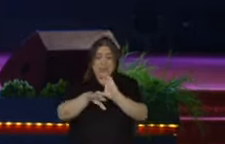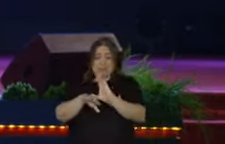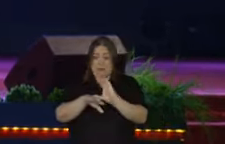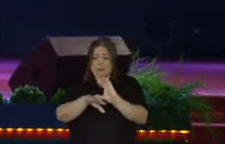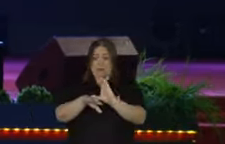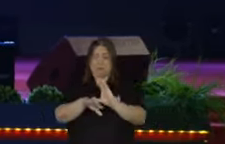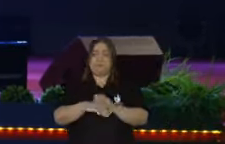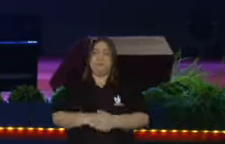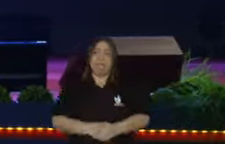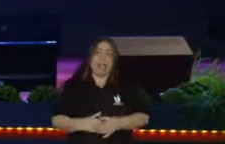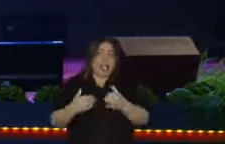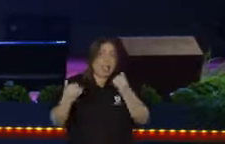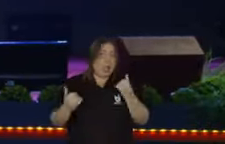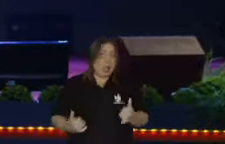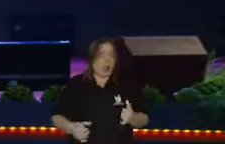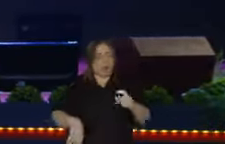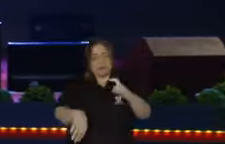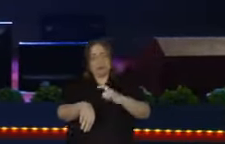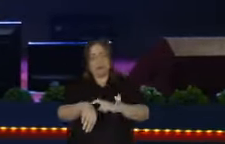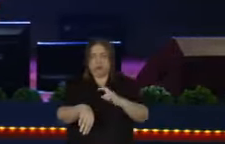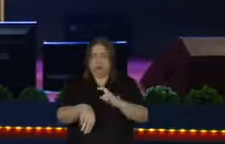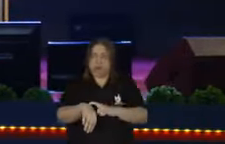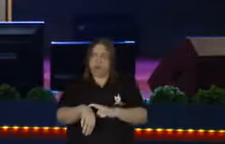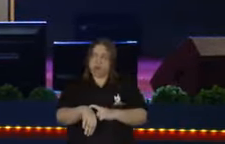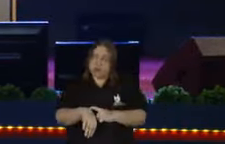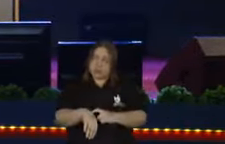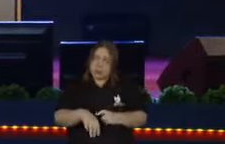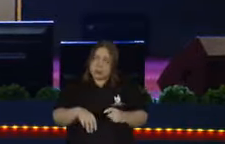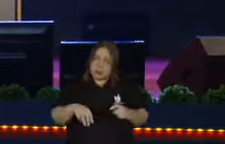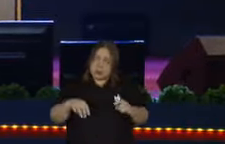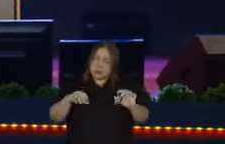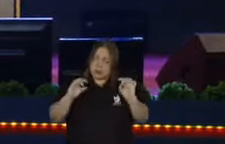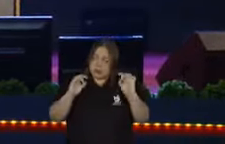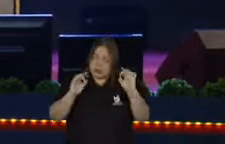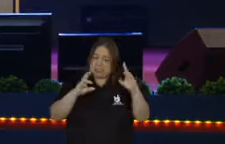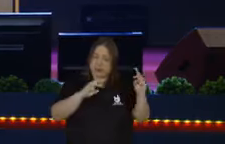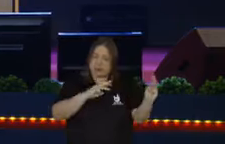Cuando algunos sociólogos hablan de una batalla cultural,